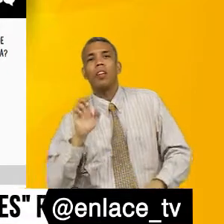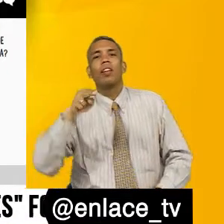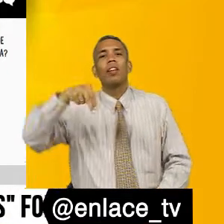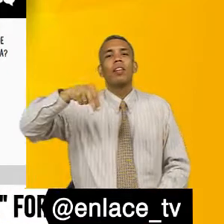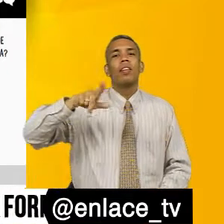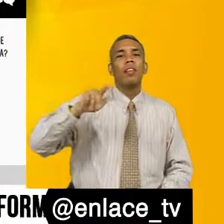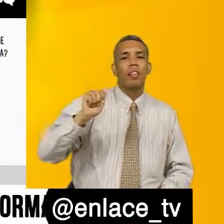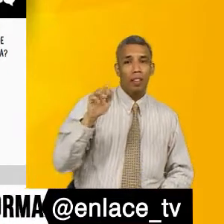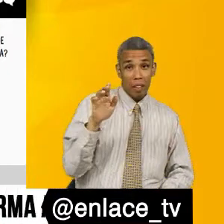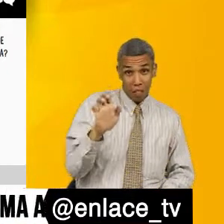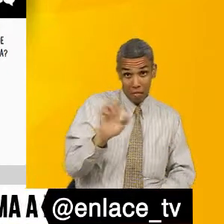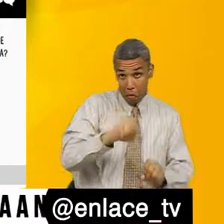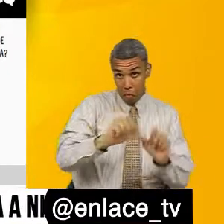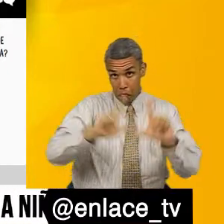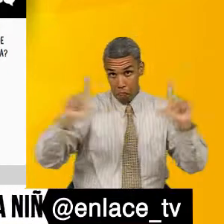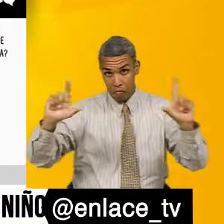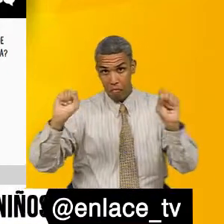web